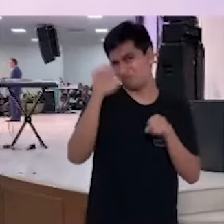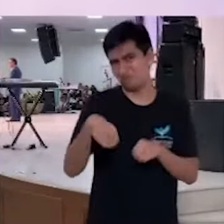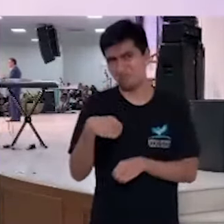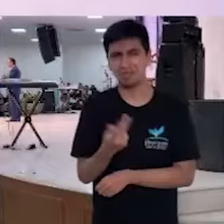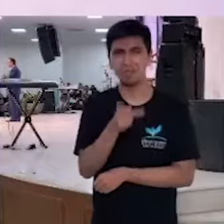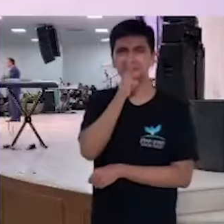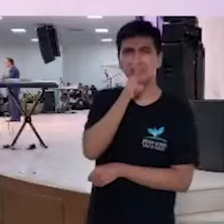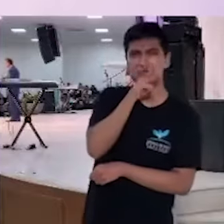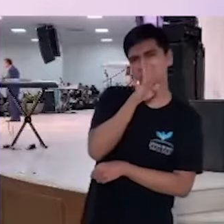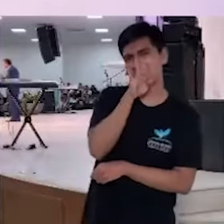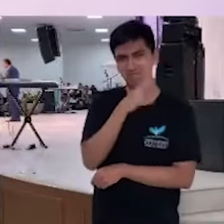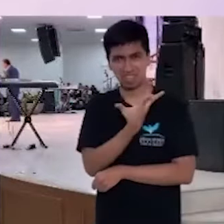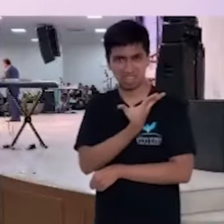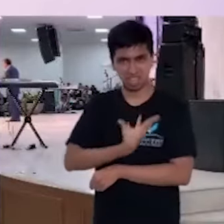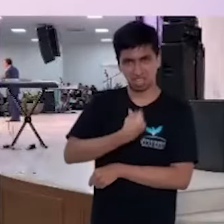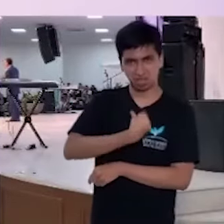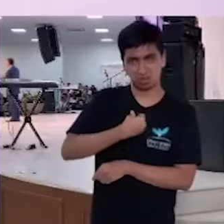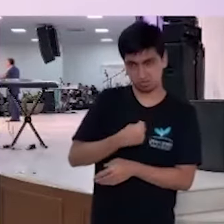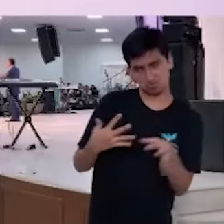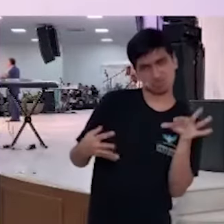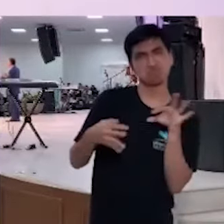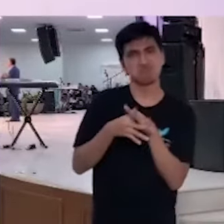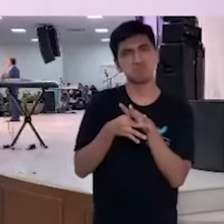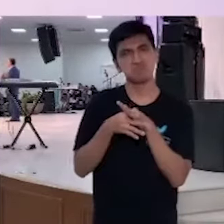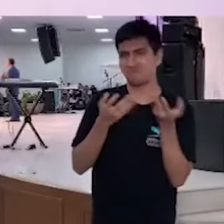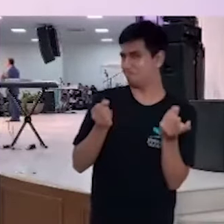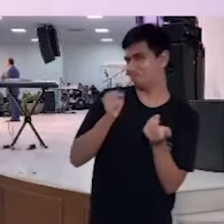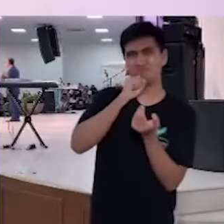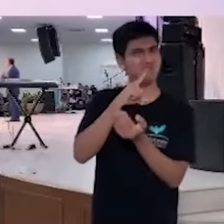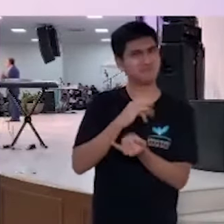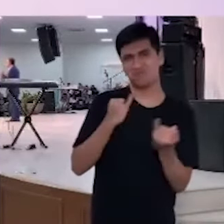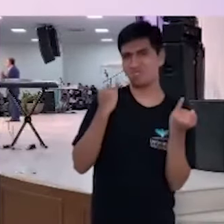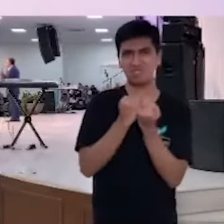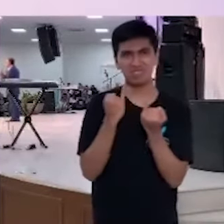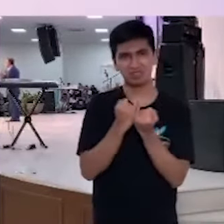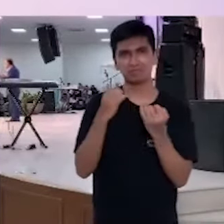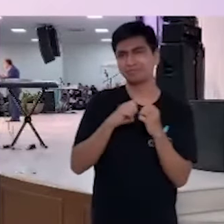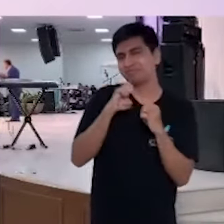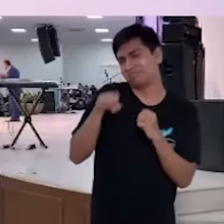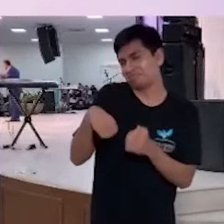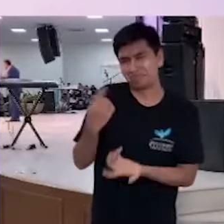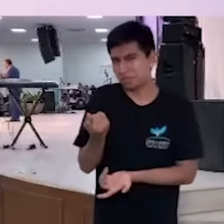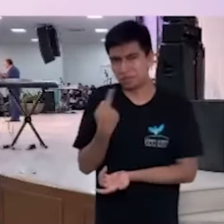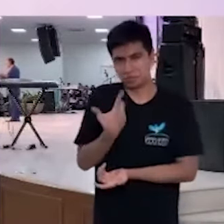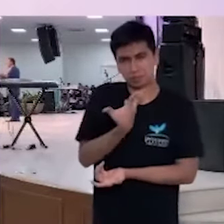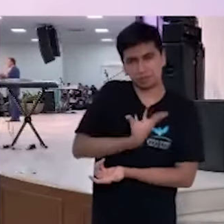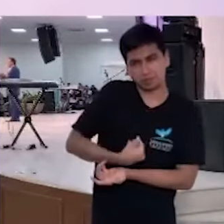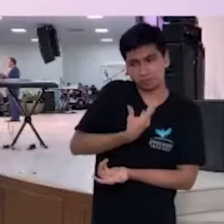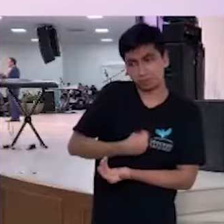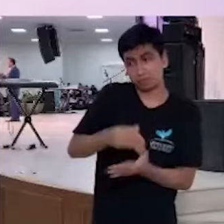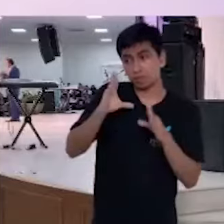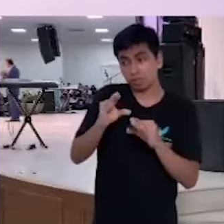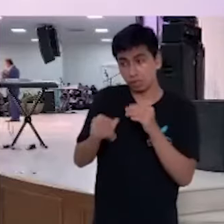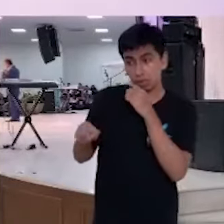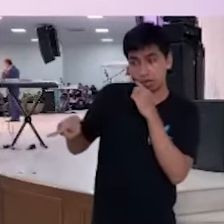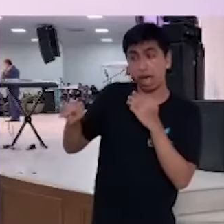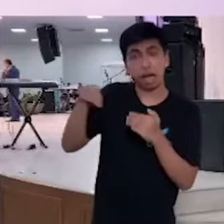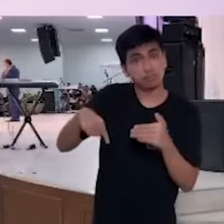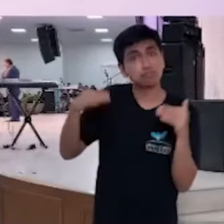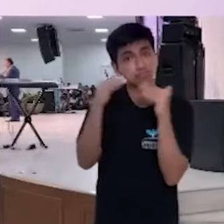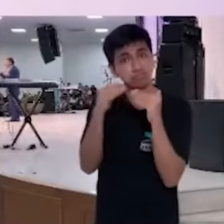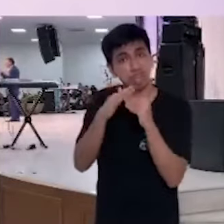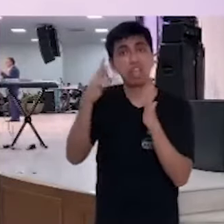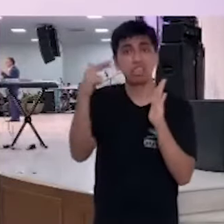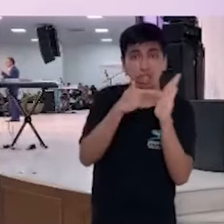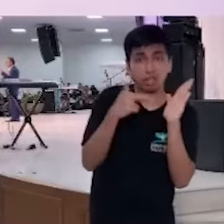ejemplo, yo con mis hijos, yo hablo con ellos y yo les digo: hijos, si ustedes se sujetan a las reglas de la casa, van a estar protegidos